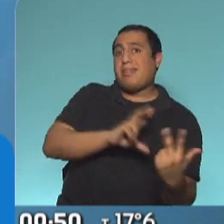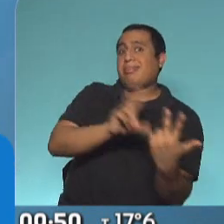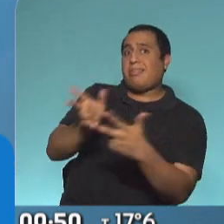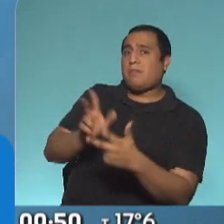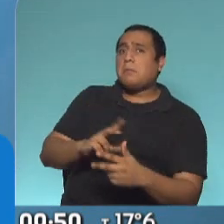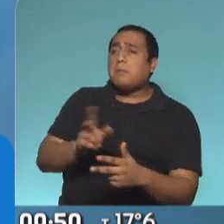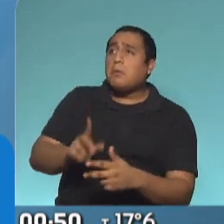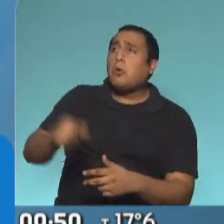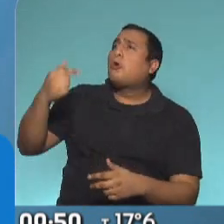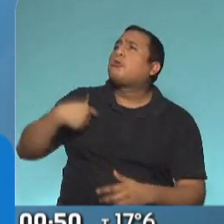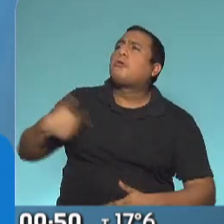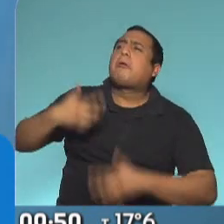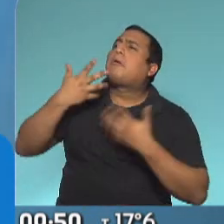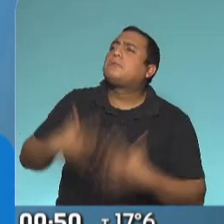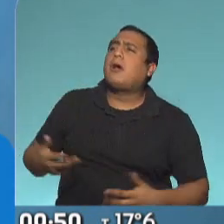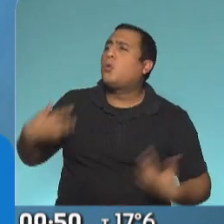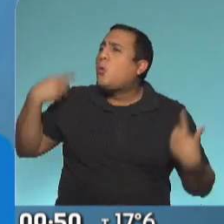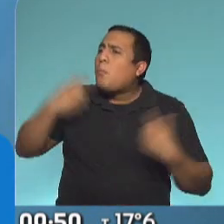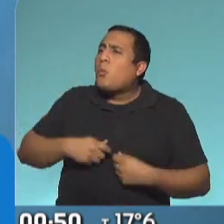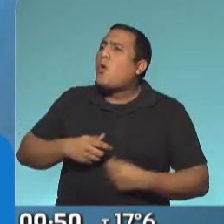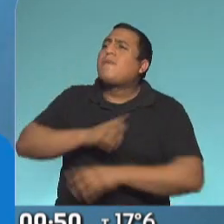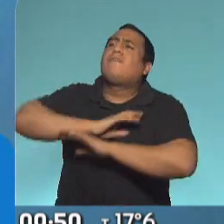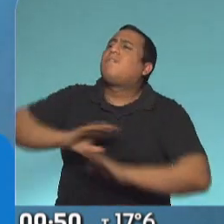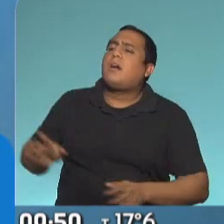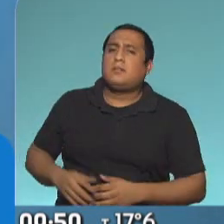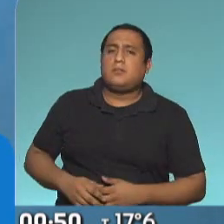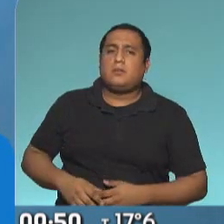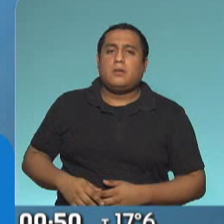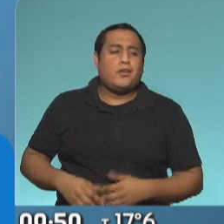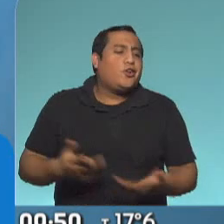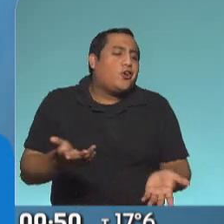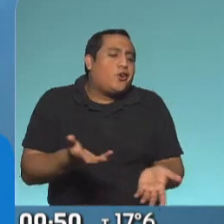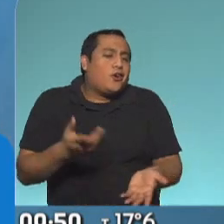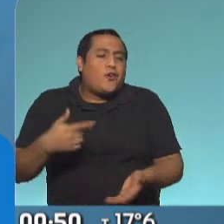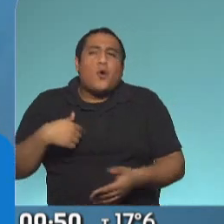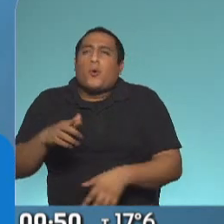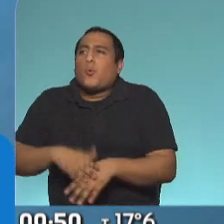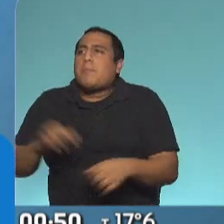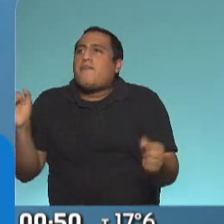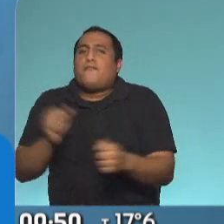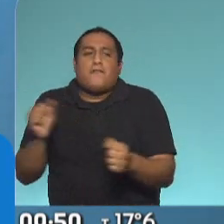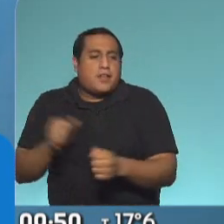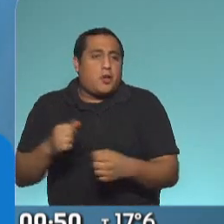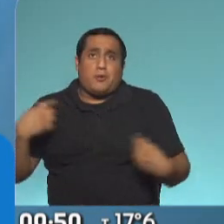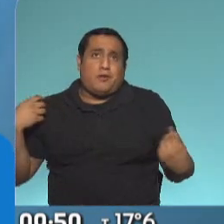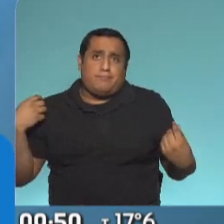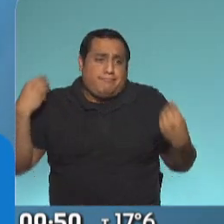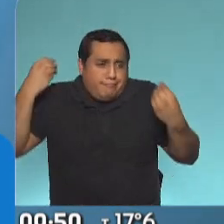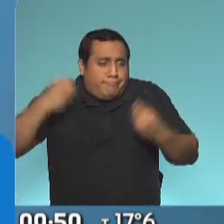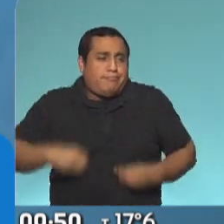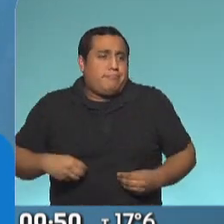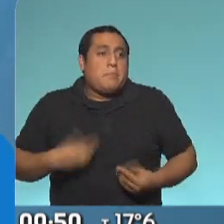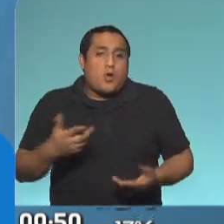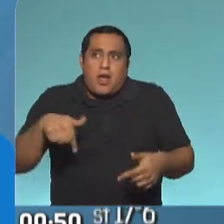estoy podrido de usar pulóver no estás cansado limpio son todos casos del pulóver es lo que hay que usar cuando el invierno